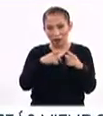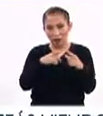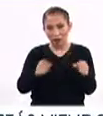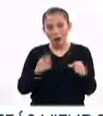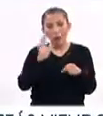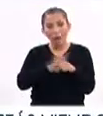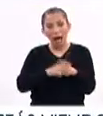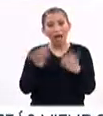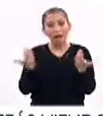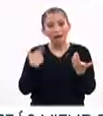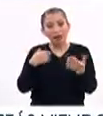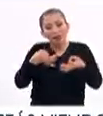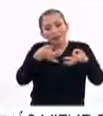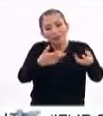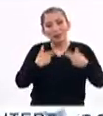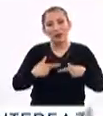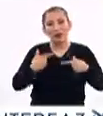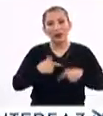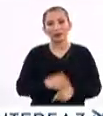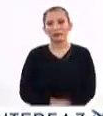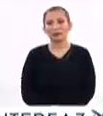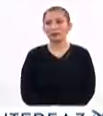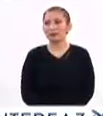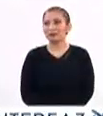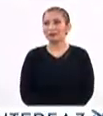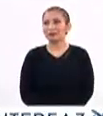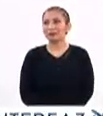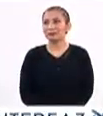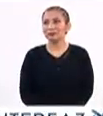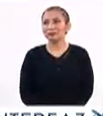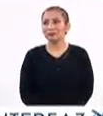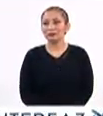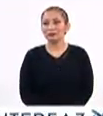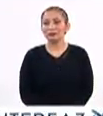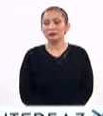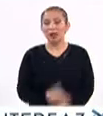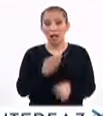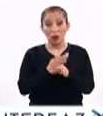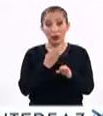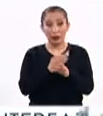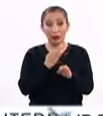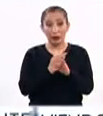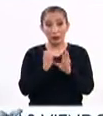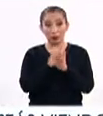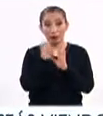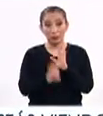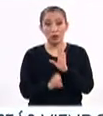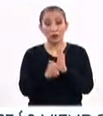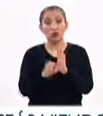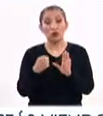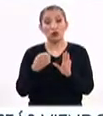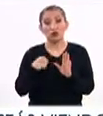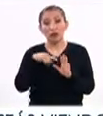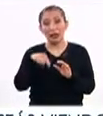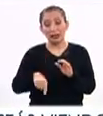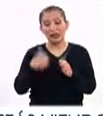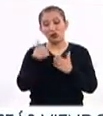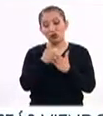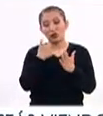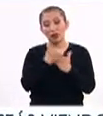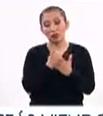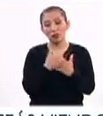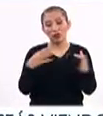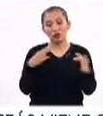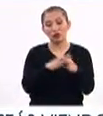Japón son las más populares. Más populares. Pues en este momento, por ejemplo, nosotros colaboramos